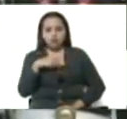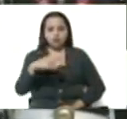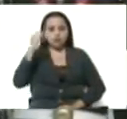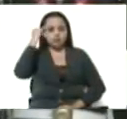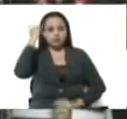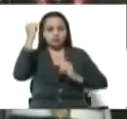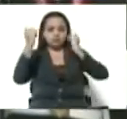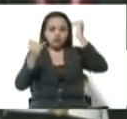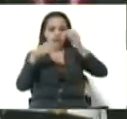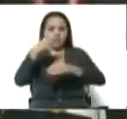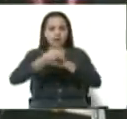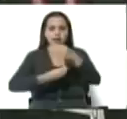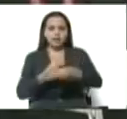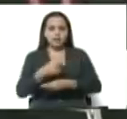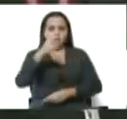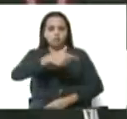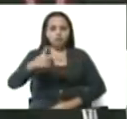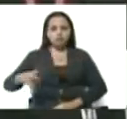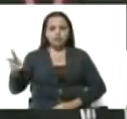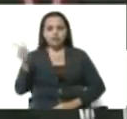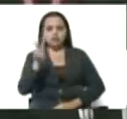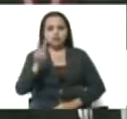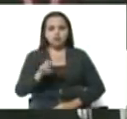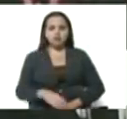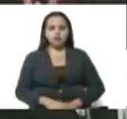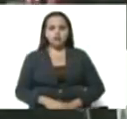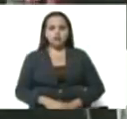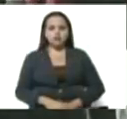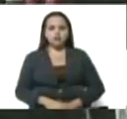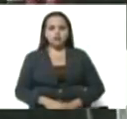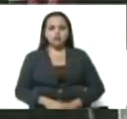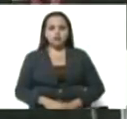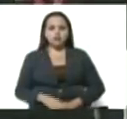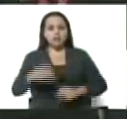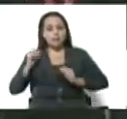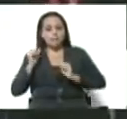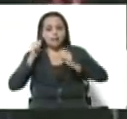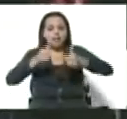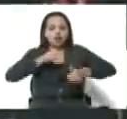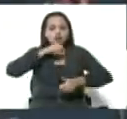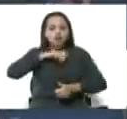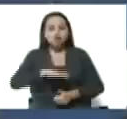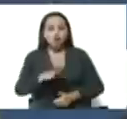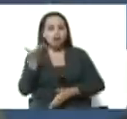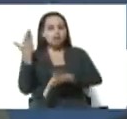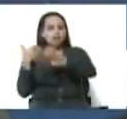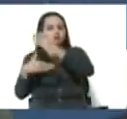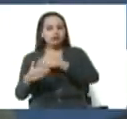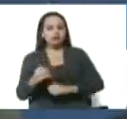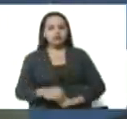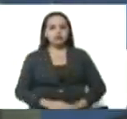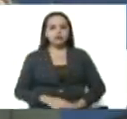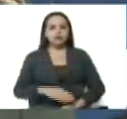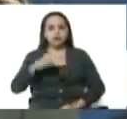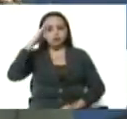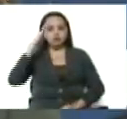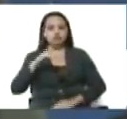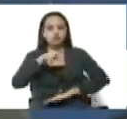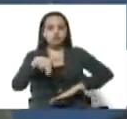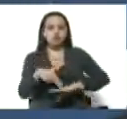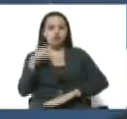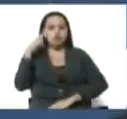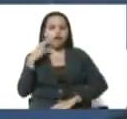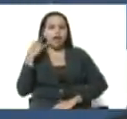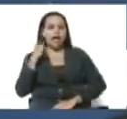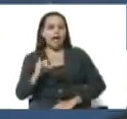hecha por venezolanos desde nuestra historia profunda la fuerza armada nacional bolivariana tiene un